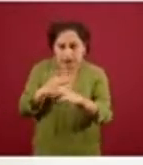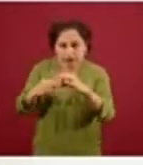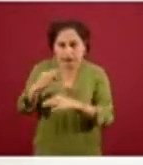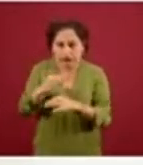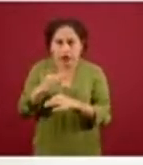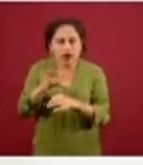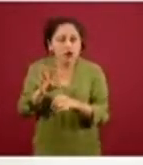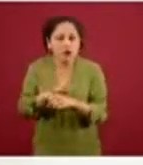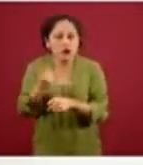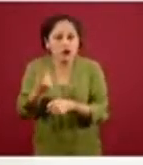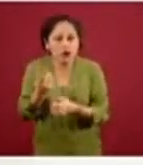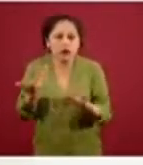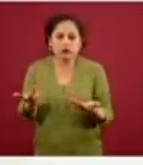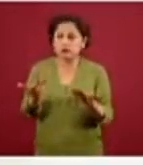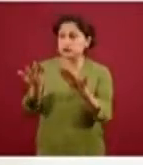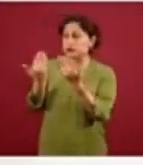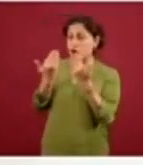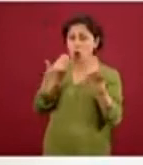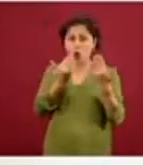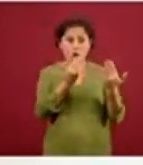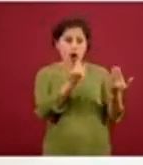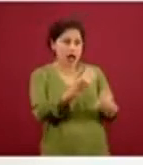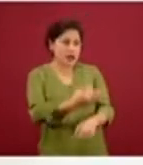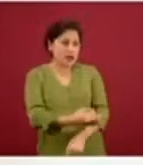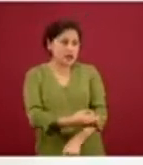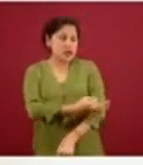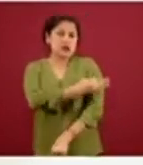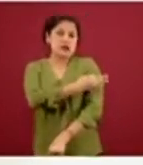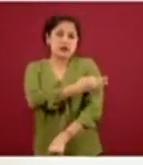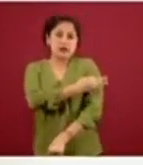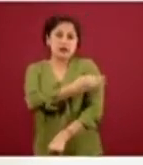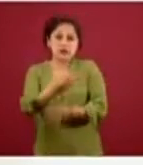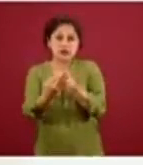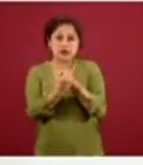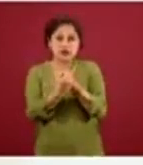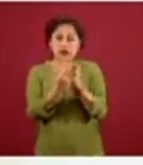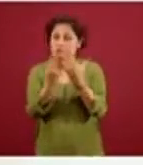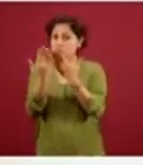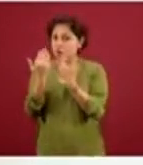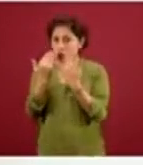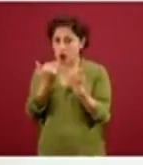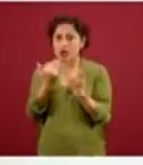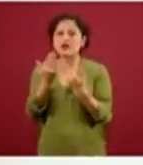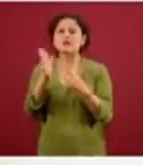esta línea de investigación, hay otras líneas de investigación que se están llevando a cabo en nuestro país.